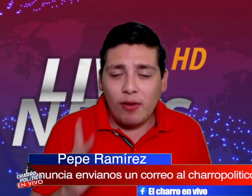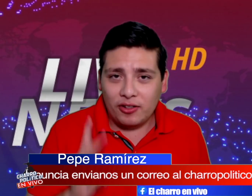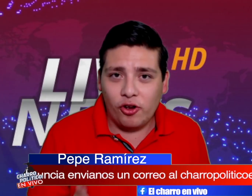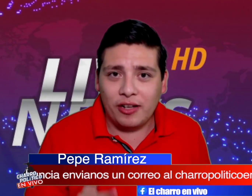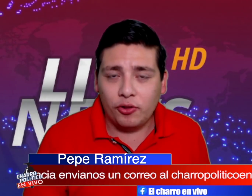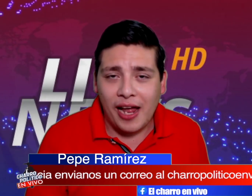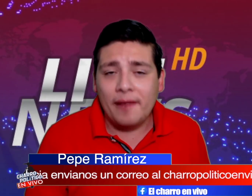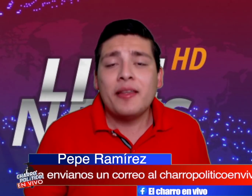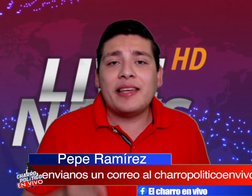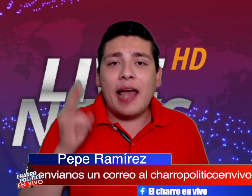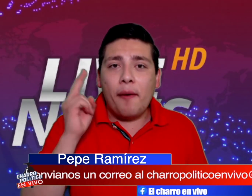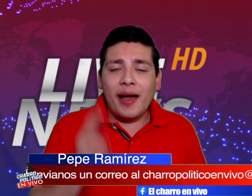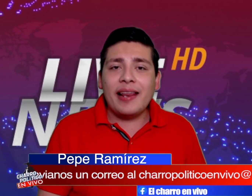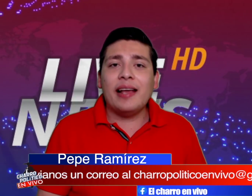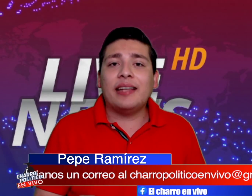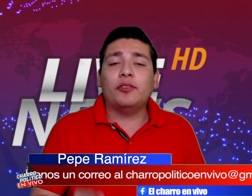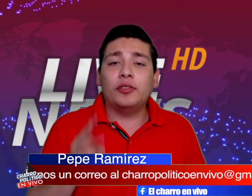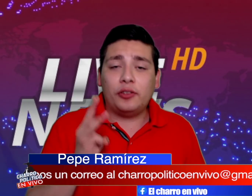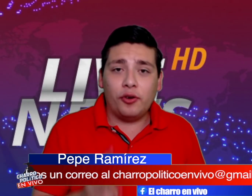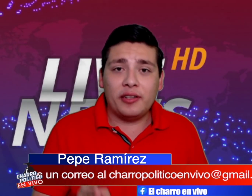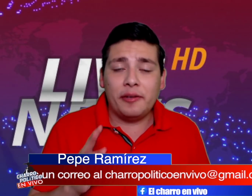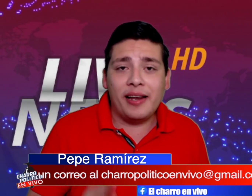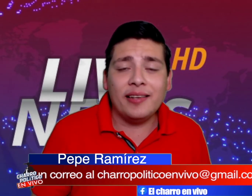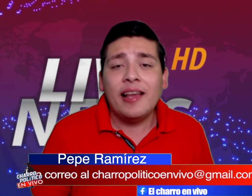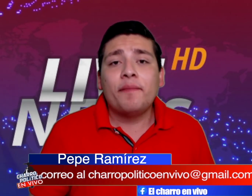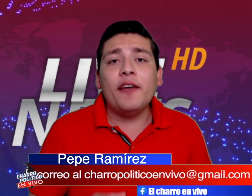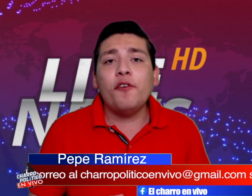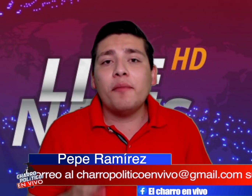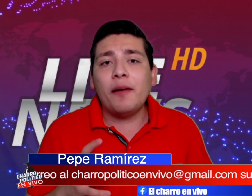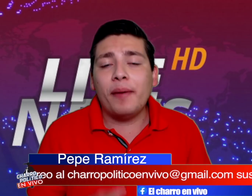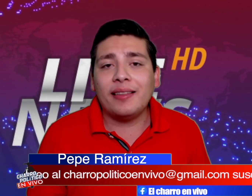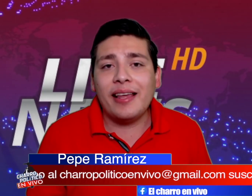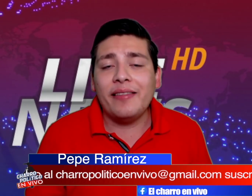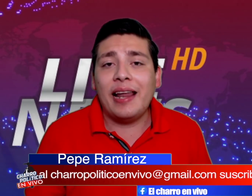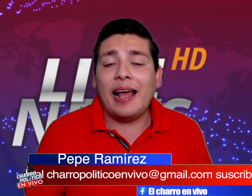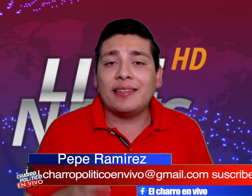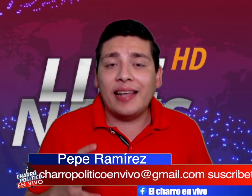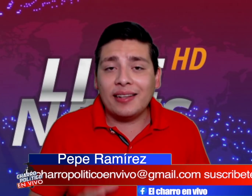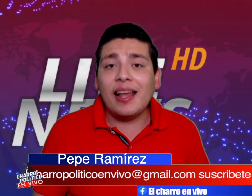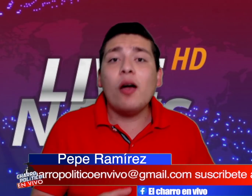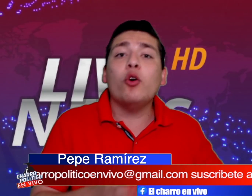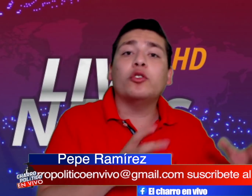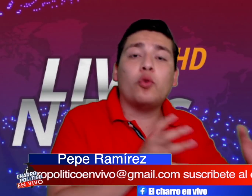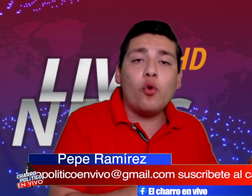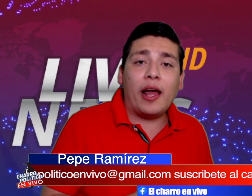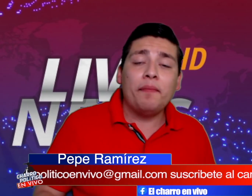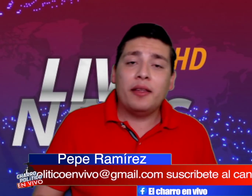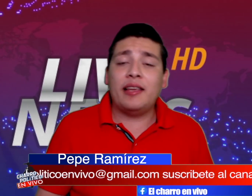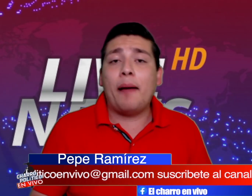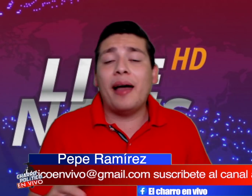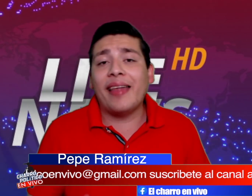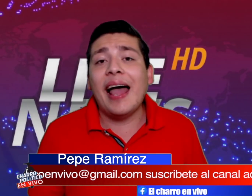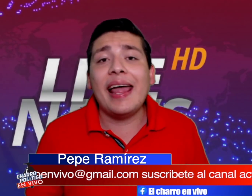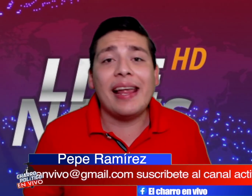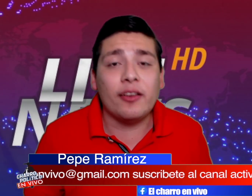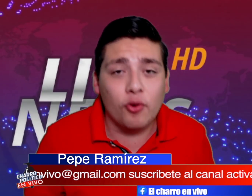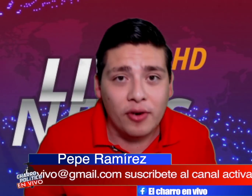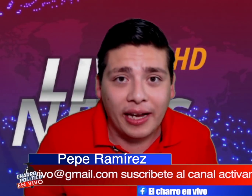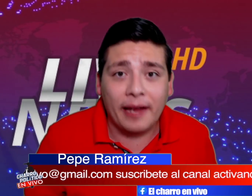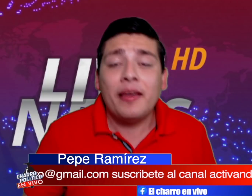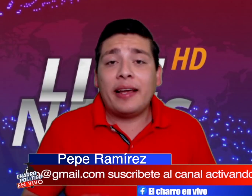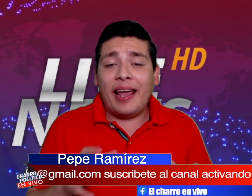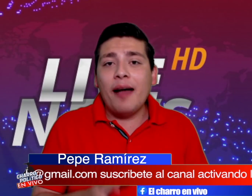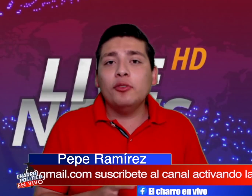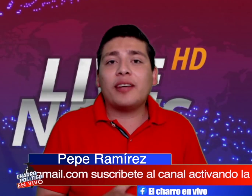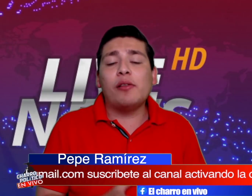al partido acción nacional y a varias asociaciones civiles de formar parte de la secta oscura llamada El